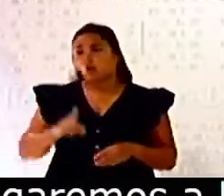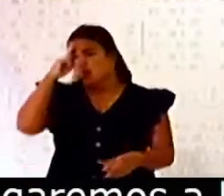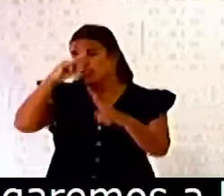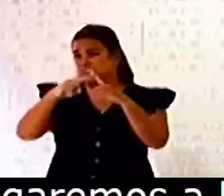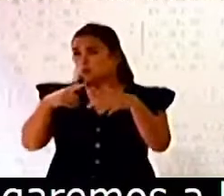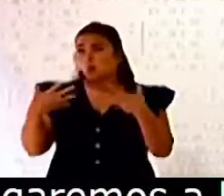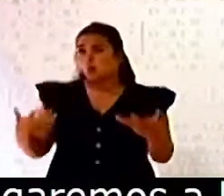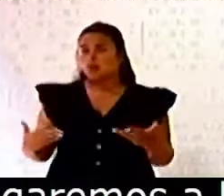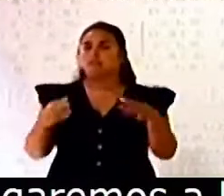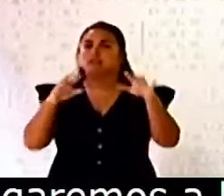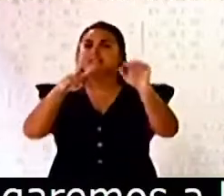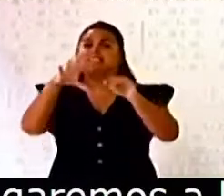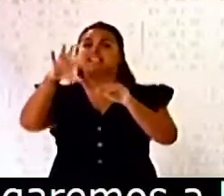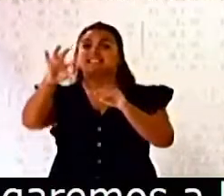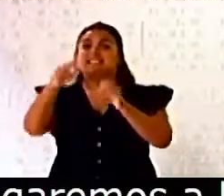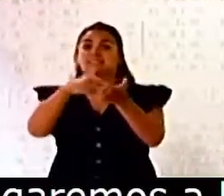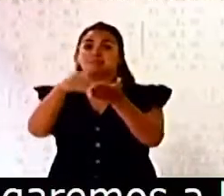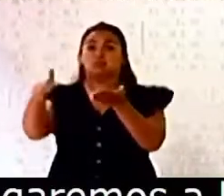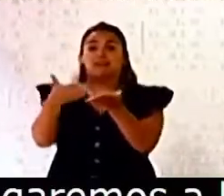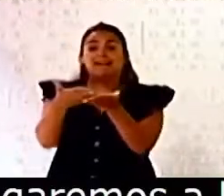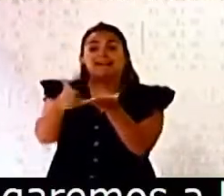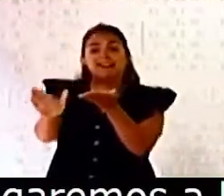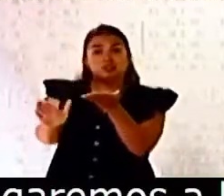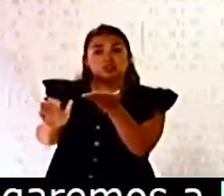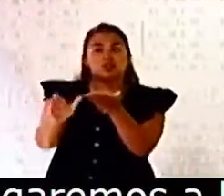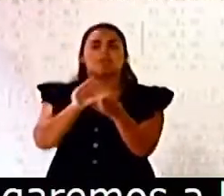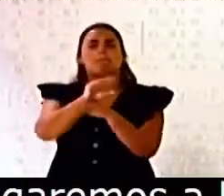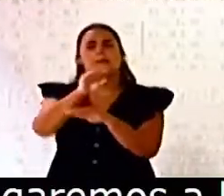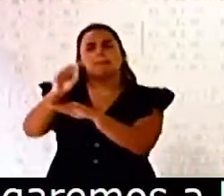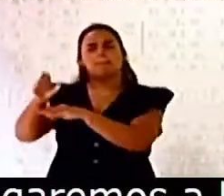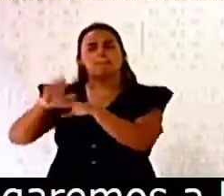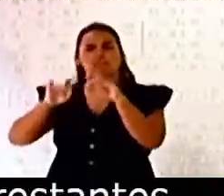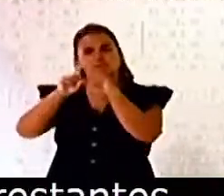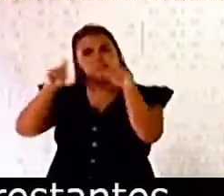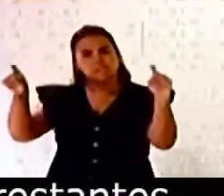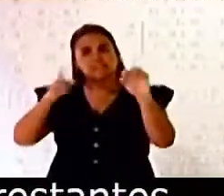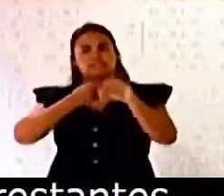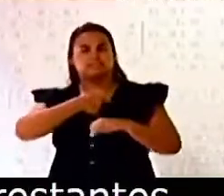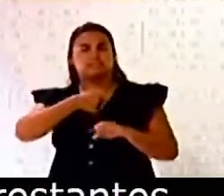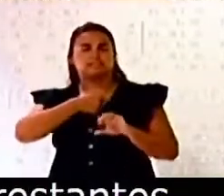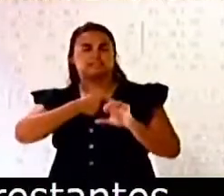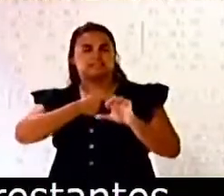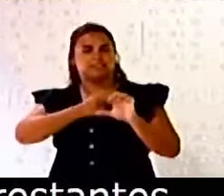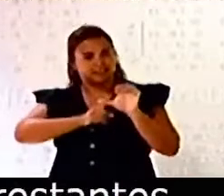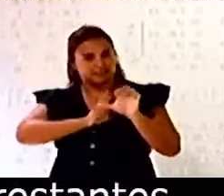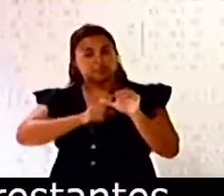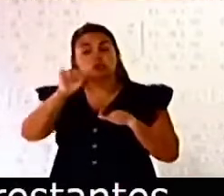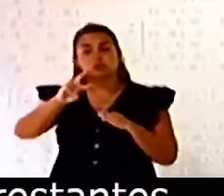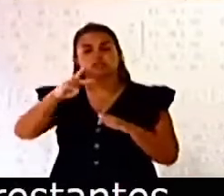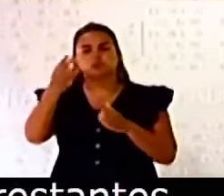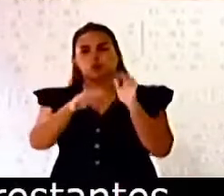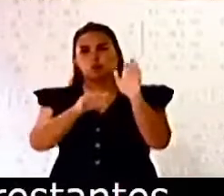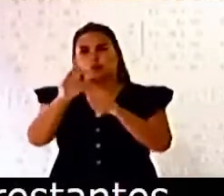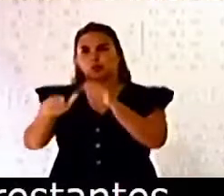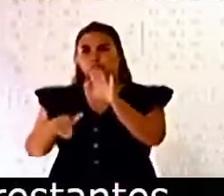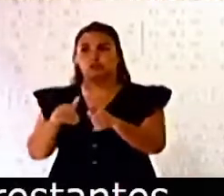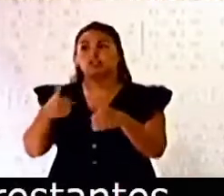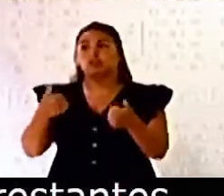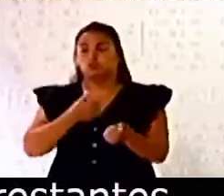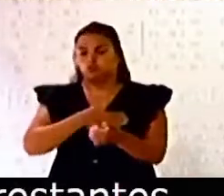los 70 millones restantes lleguen a la empresa extremeña, hacemos hoy esta segunda convocatoria